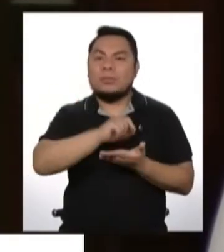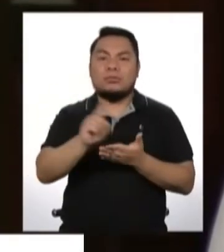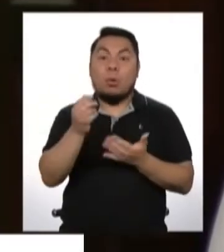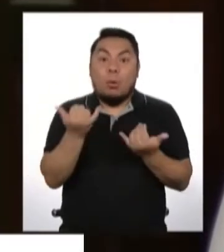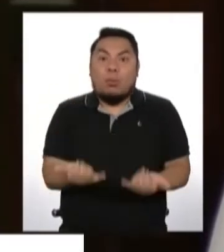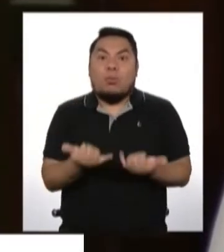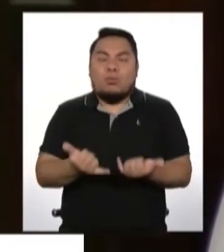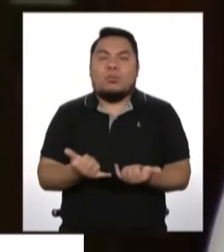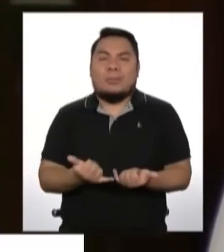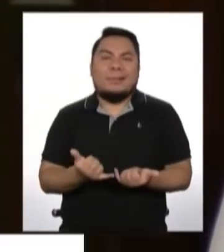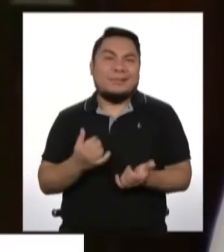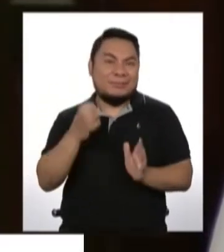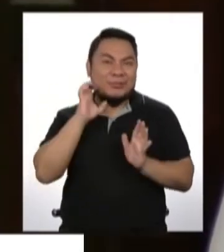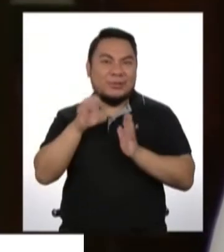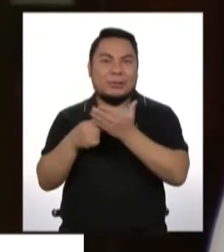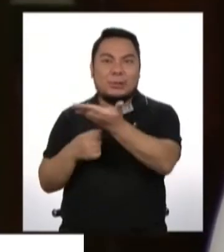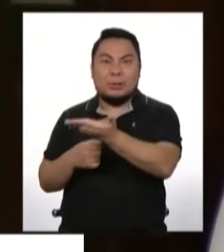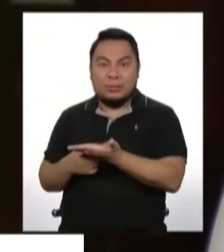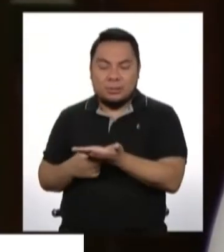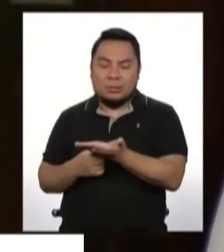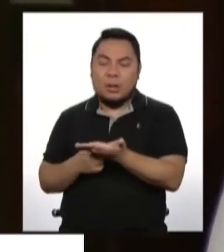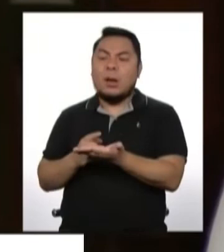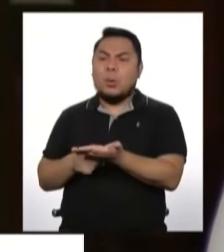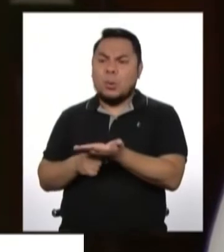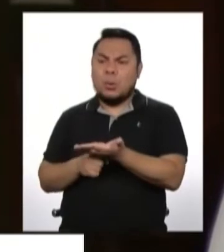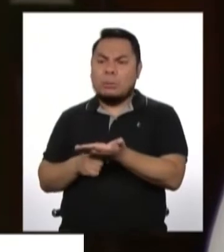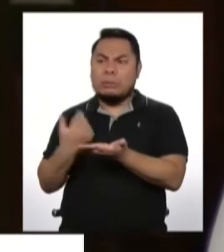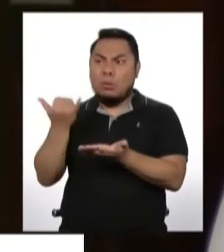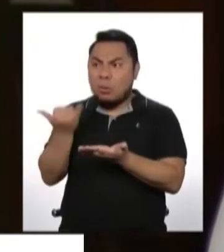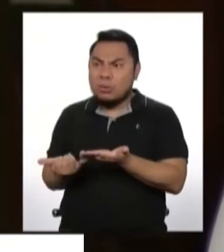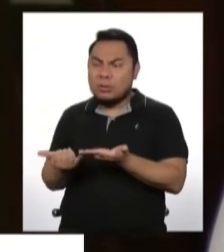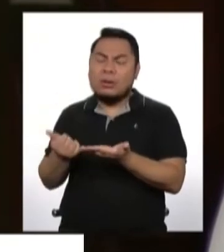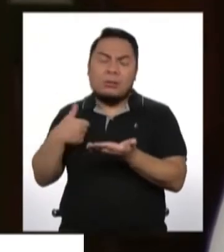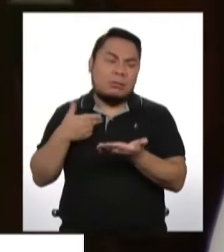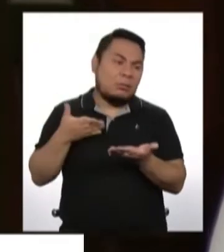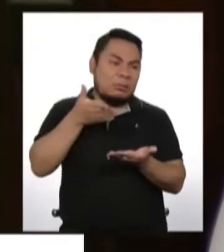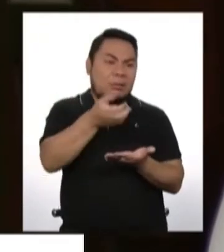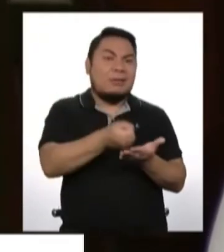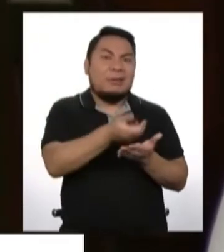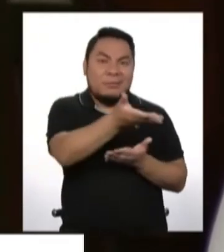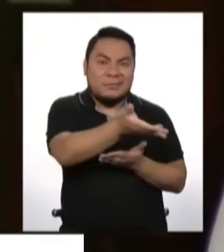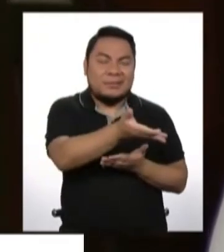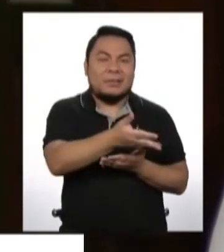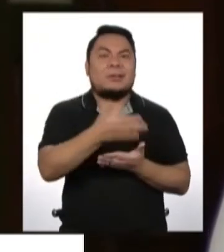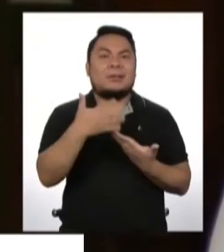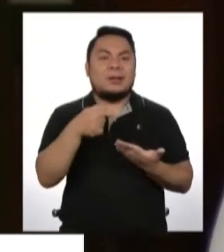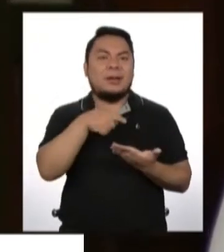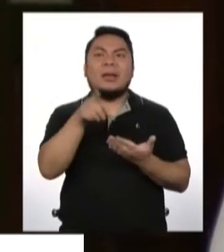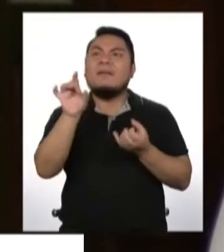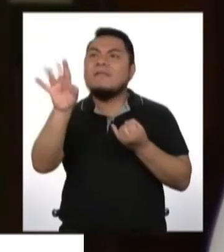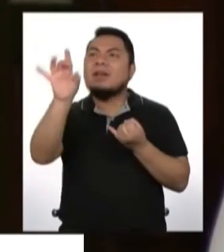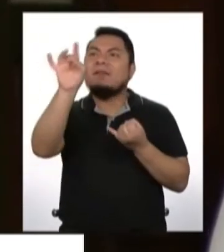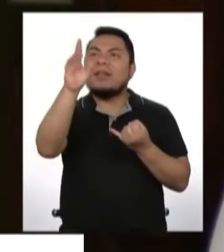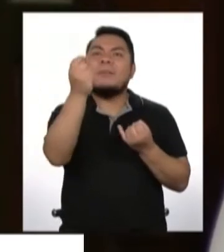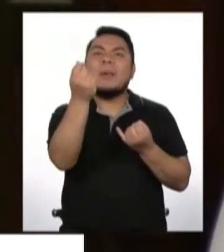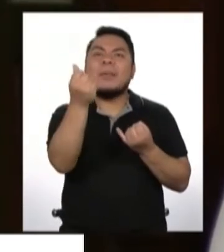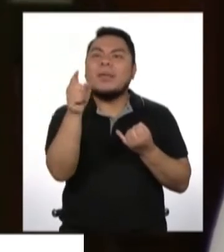meses. Y salimos a comprar o a pedir esos servicios y nos ofrecen distintos precios.